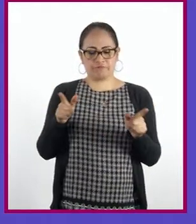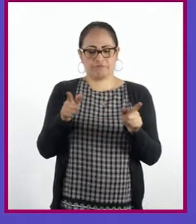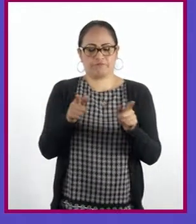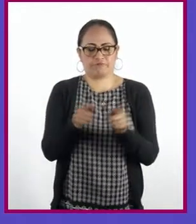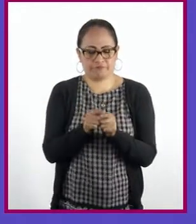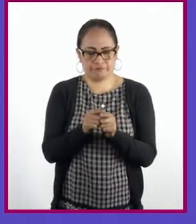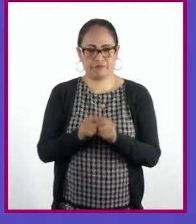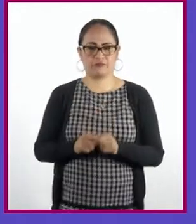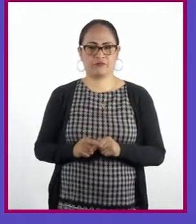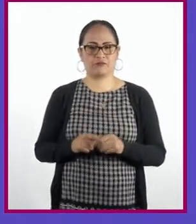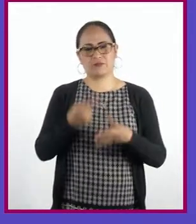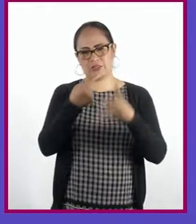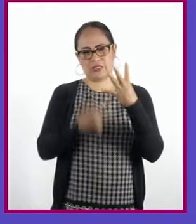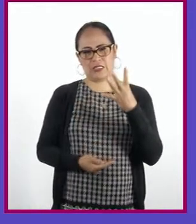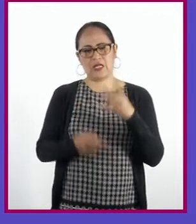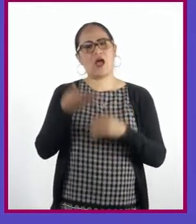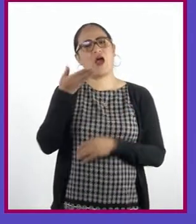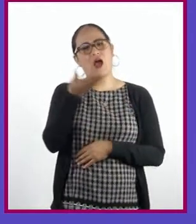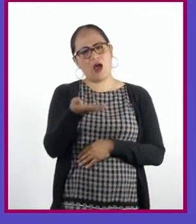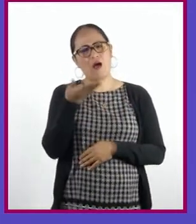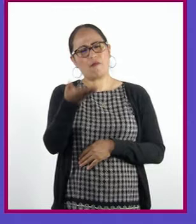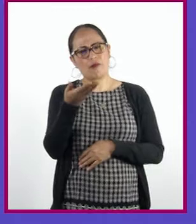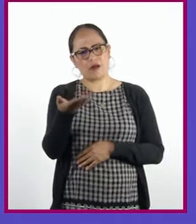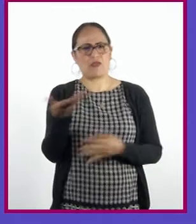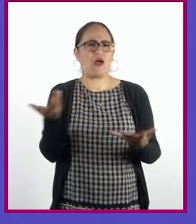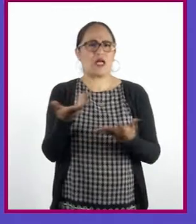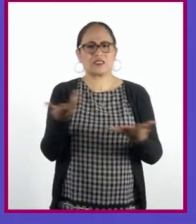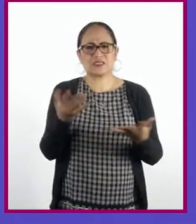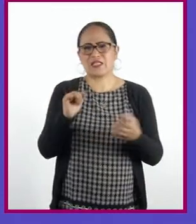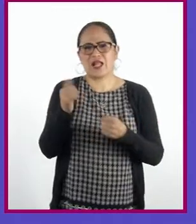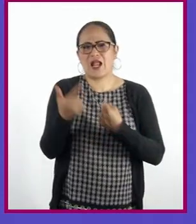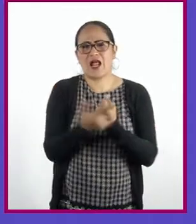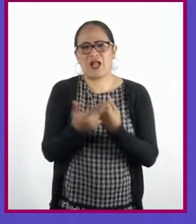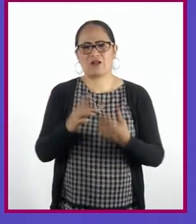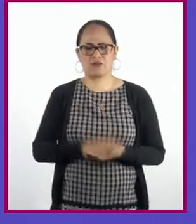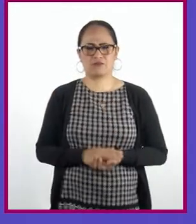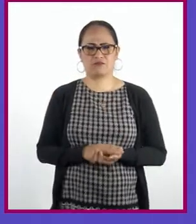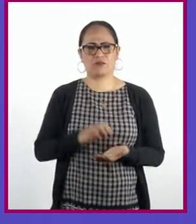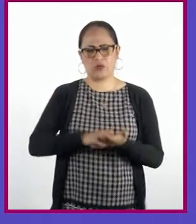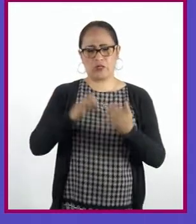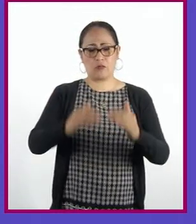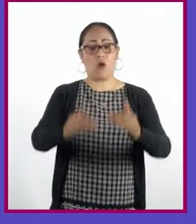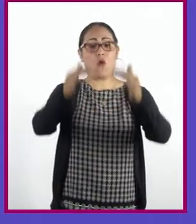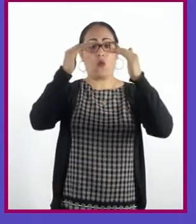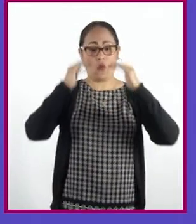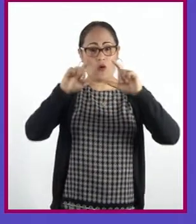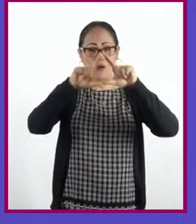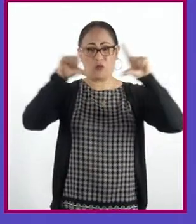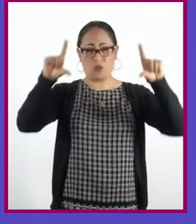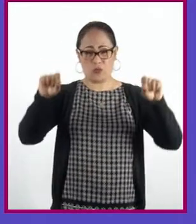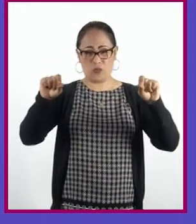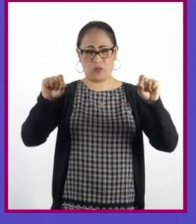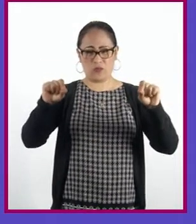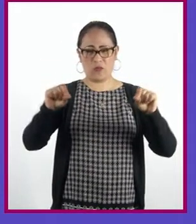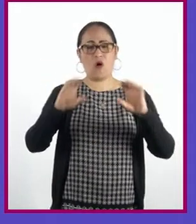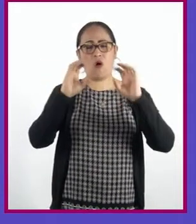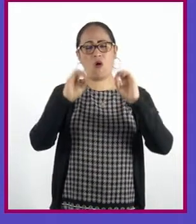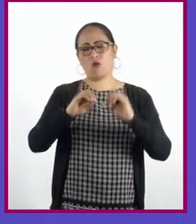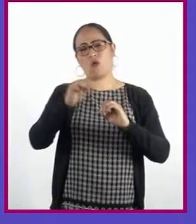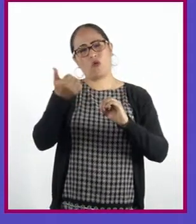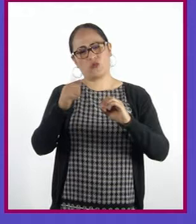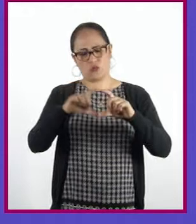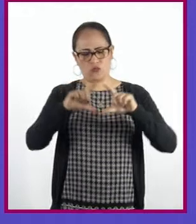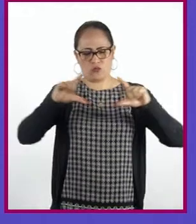con un resumen y un llamado a hacer algo. Suele ser en un párrafo distinto al del desarrollo o asunto